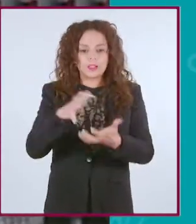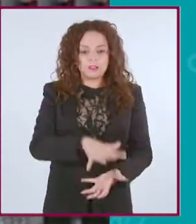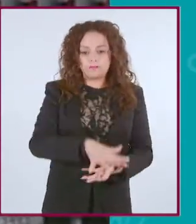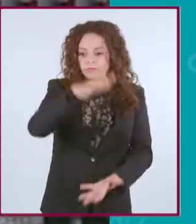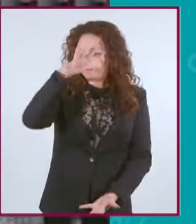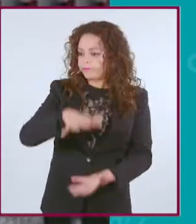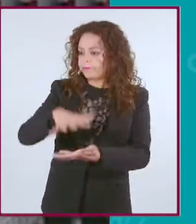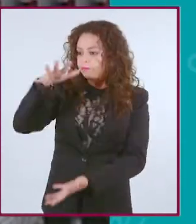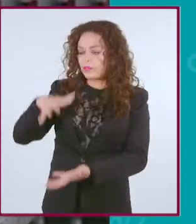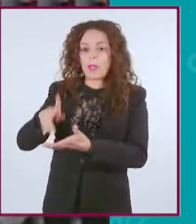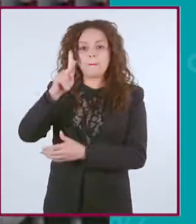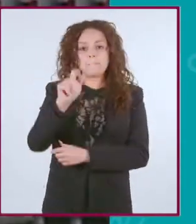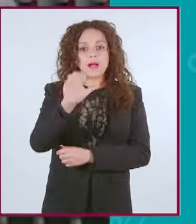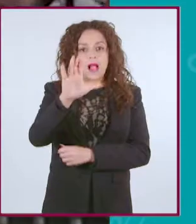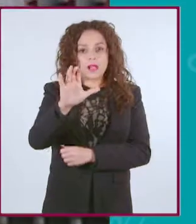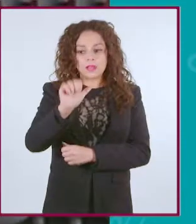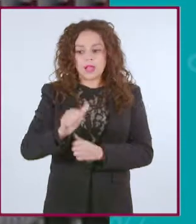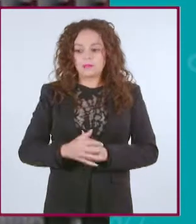la paca